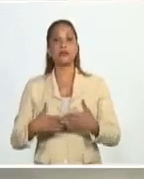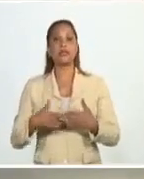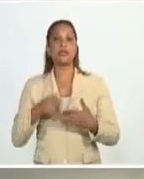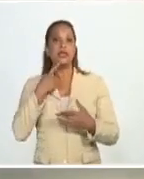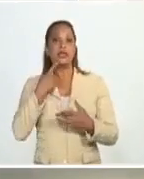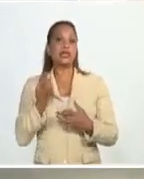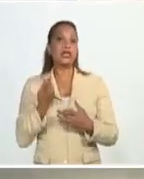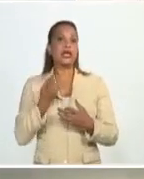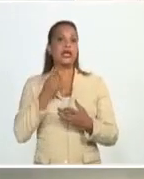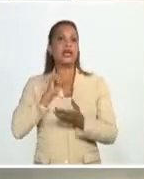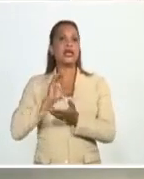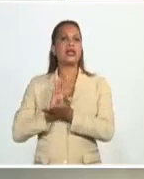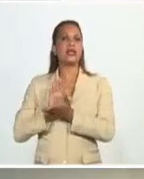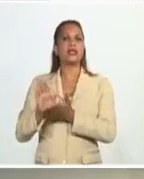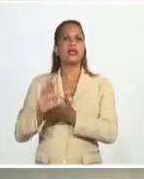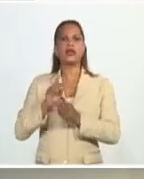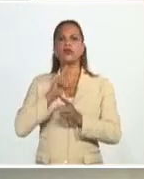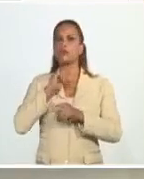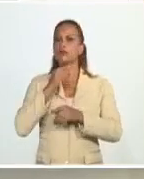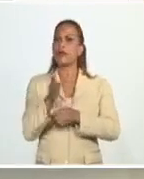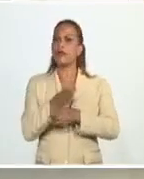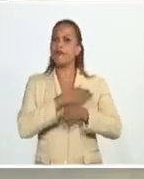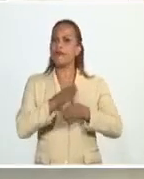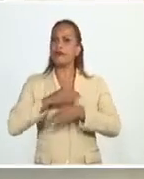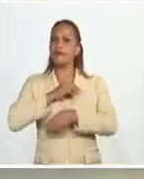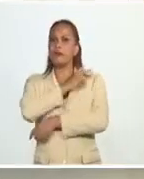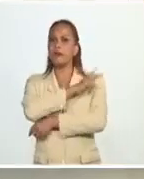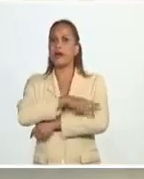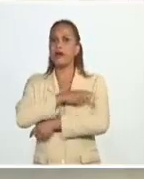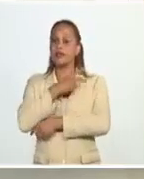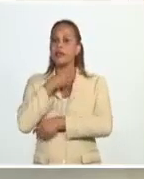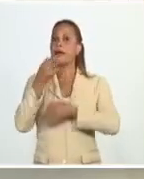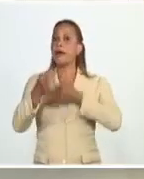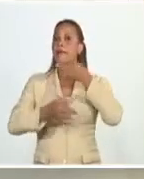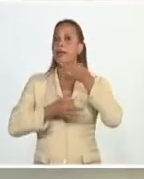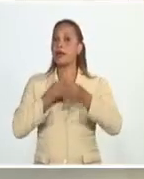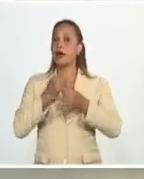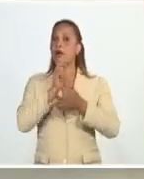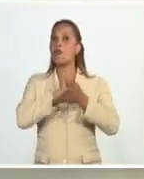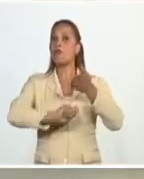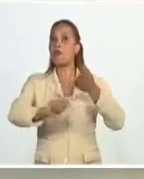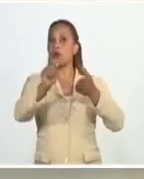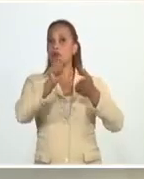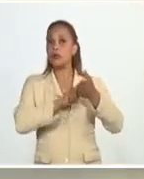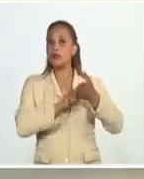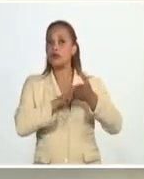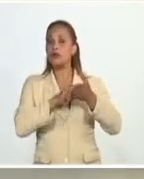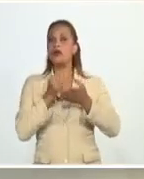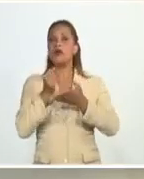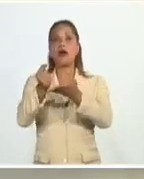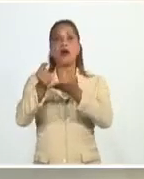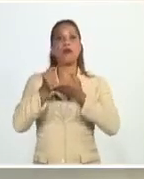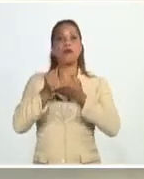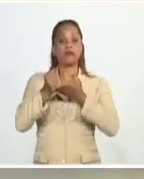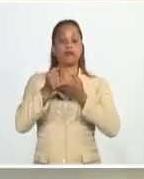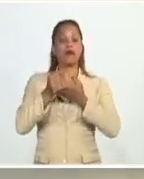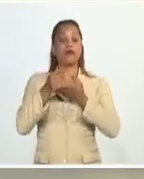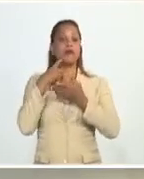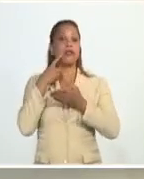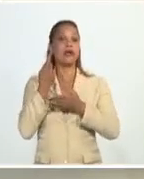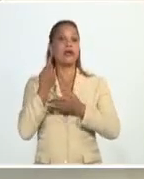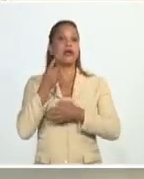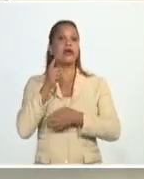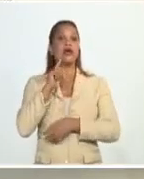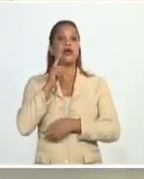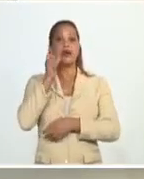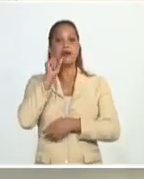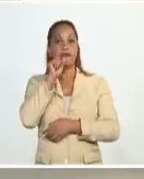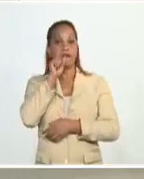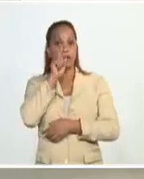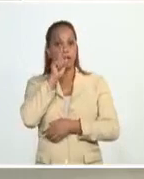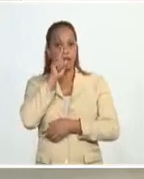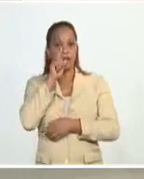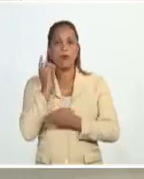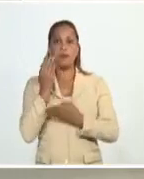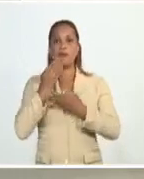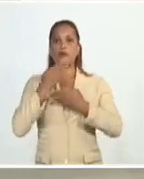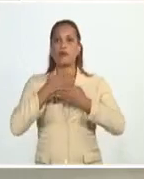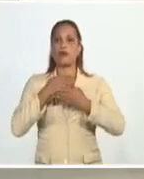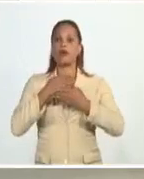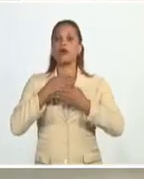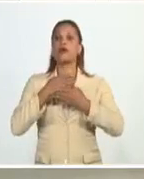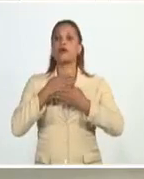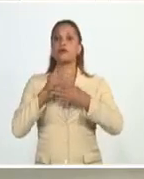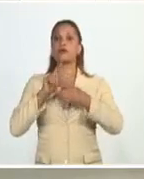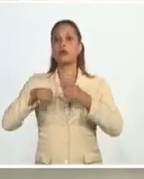el rechazo universal expresado en abrumadoras votaciones a favor de la resolución cubana de poner fin a esa violación